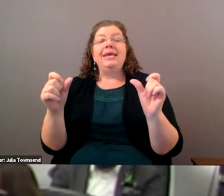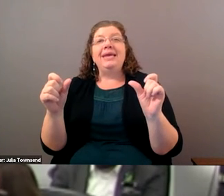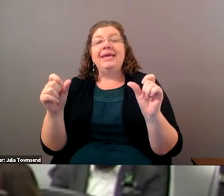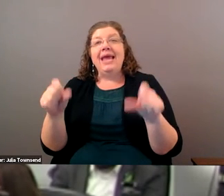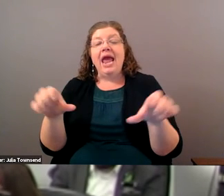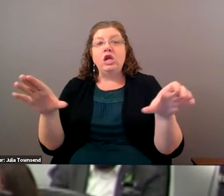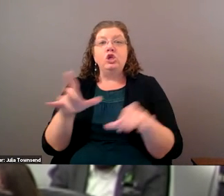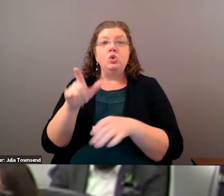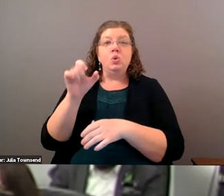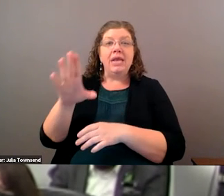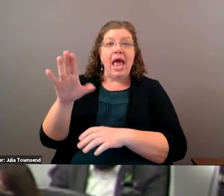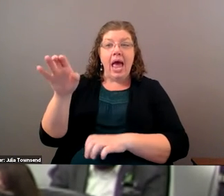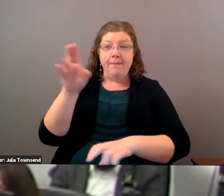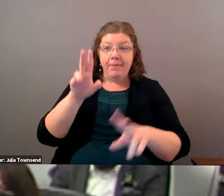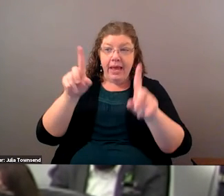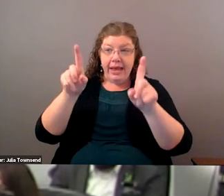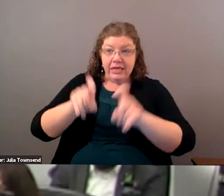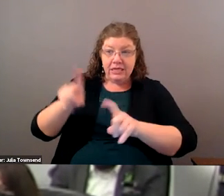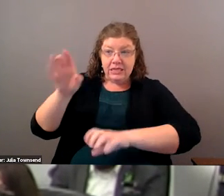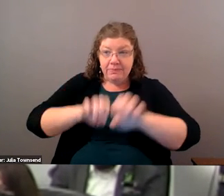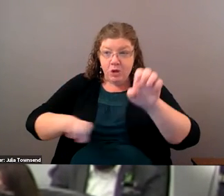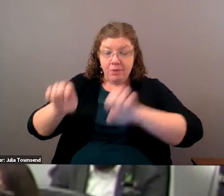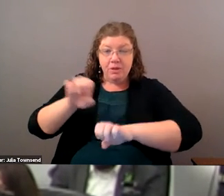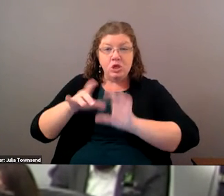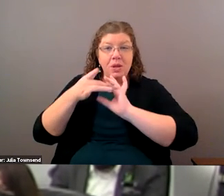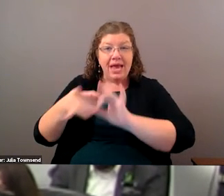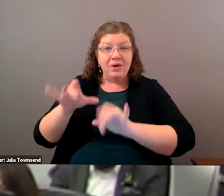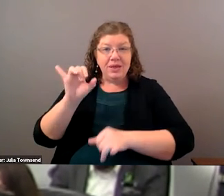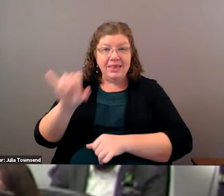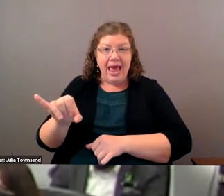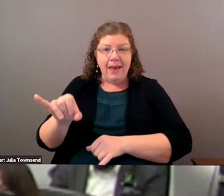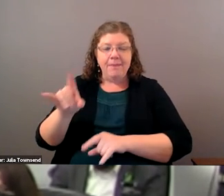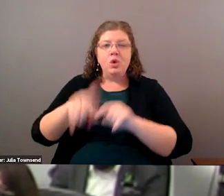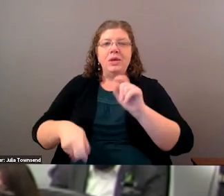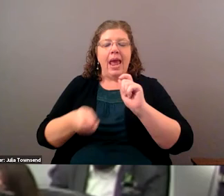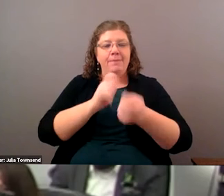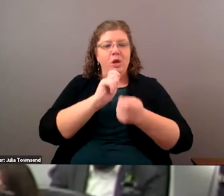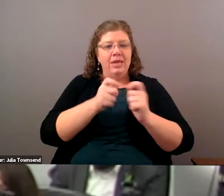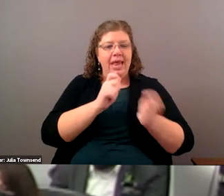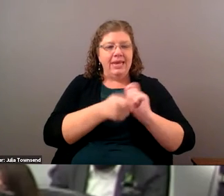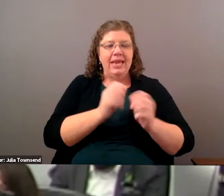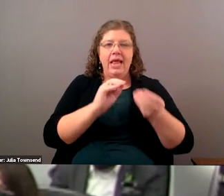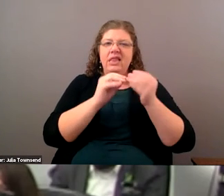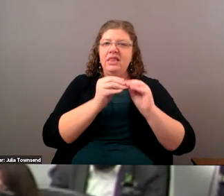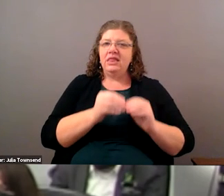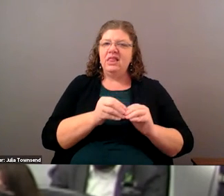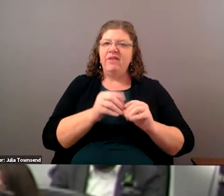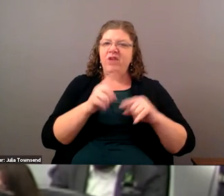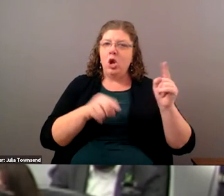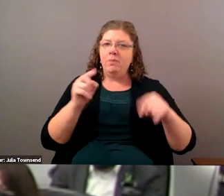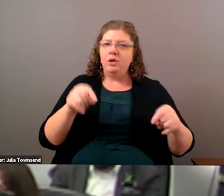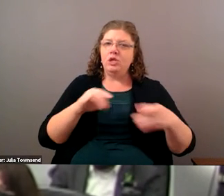de laboratorio relacionados con estos fenómenos, pero no se puede manipular las distintas variables asociadas con el ecosistema en las